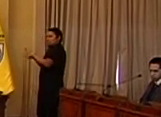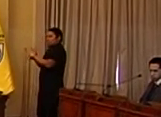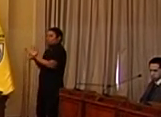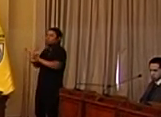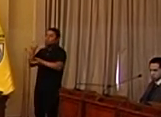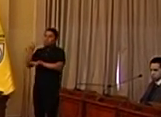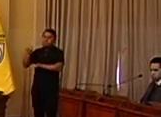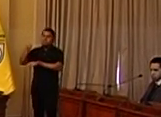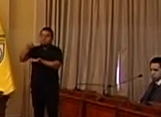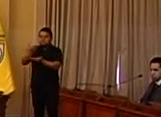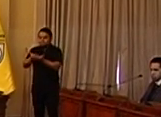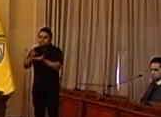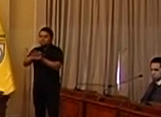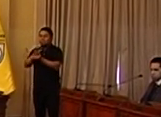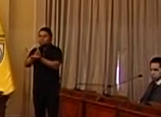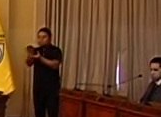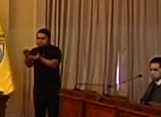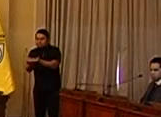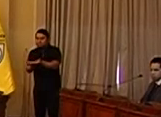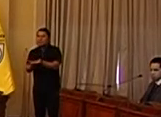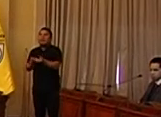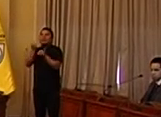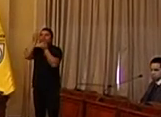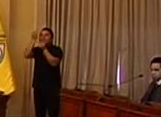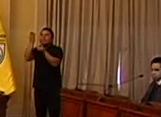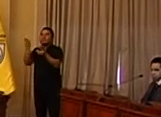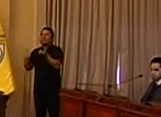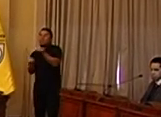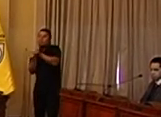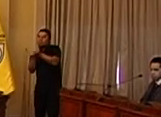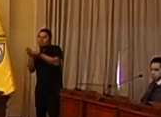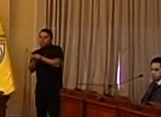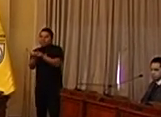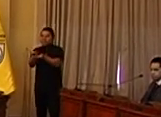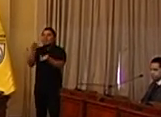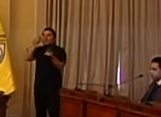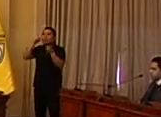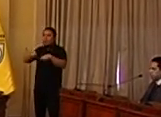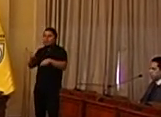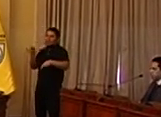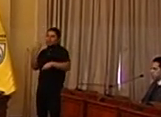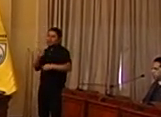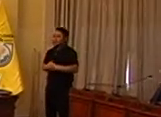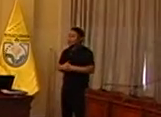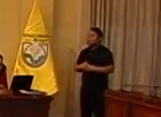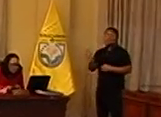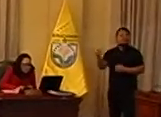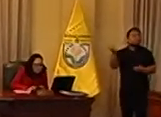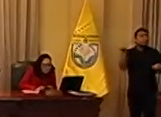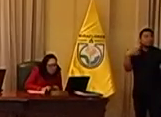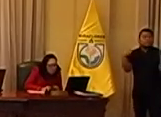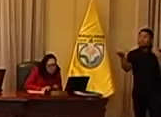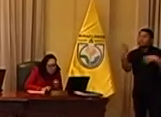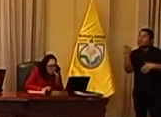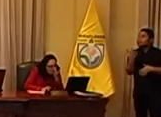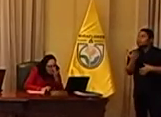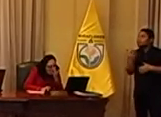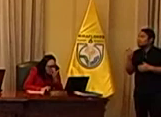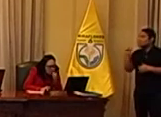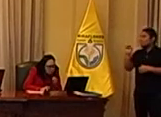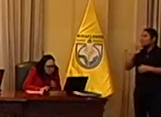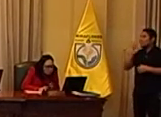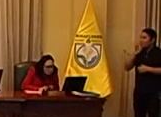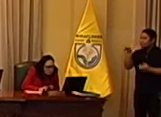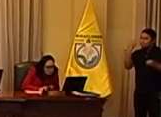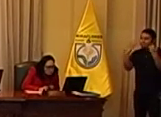documentación sustentatoria que obra como anexo y que forma parte del presente acuerdo. Al debate. No teniendo